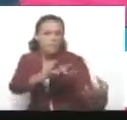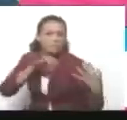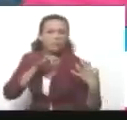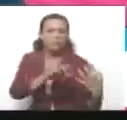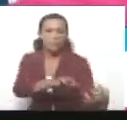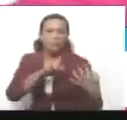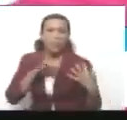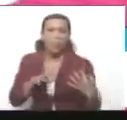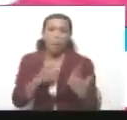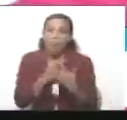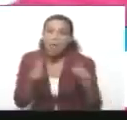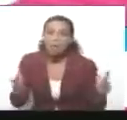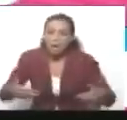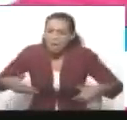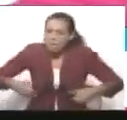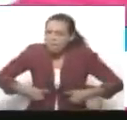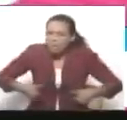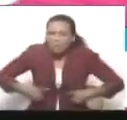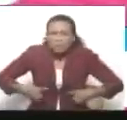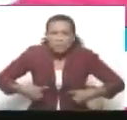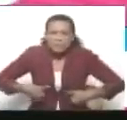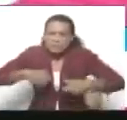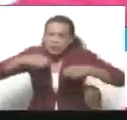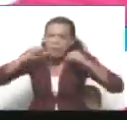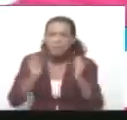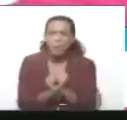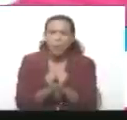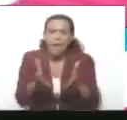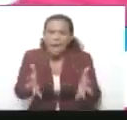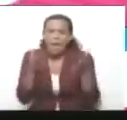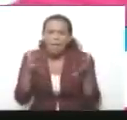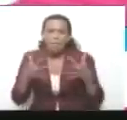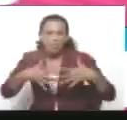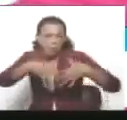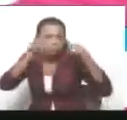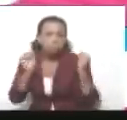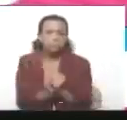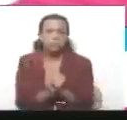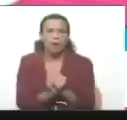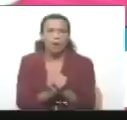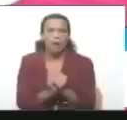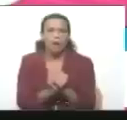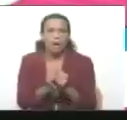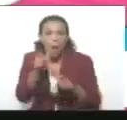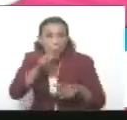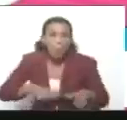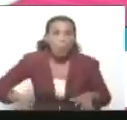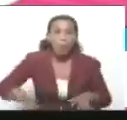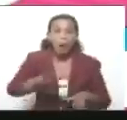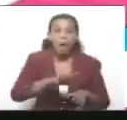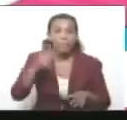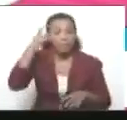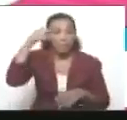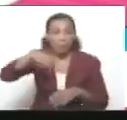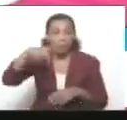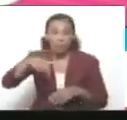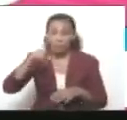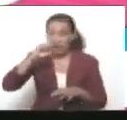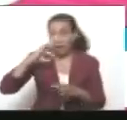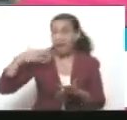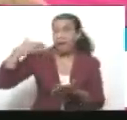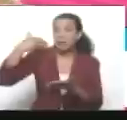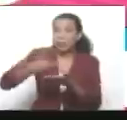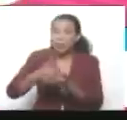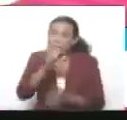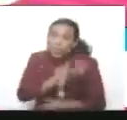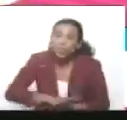poniendo nuestros muertos y ganando la guerra en el territorio de lo que es Venezuela Y de lo que